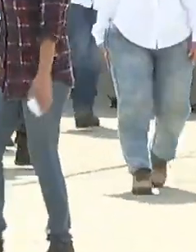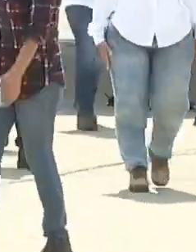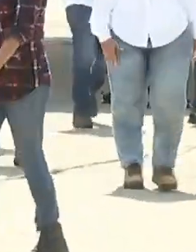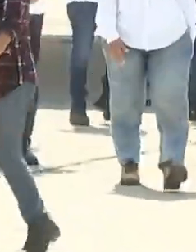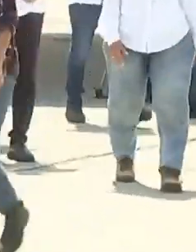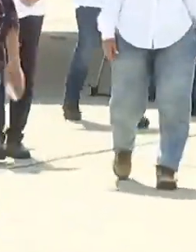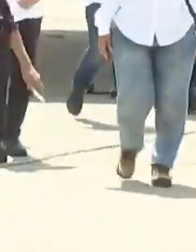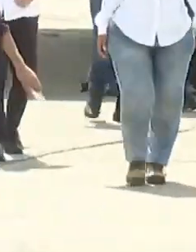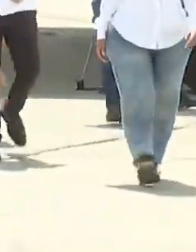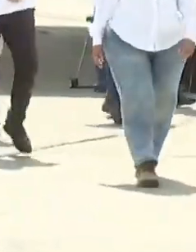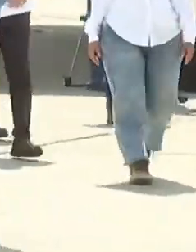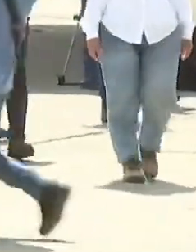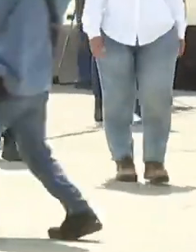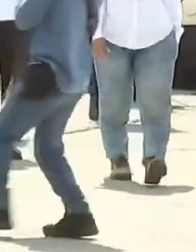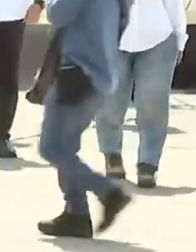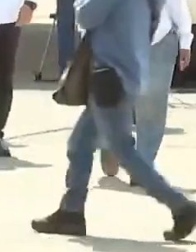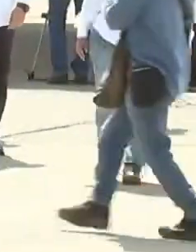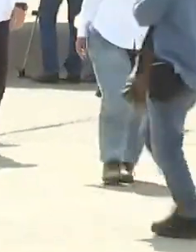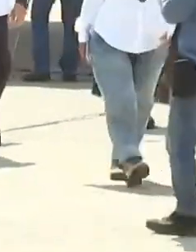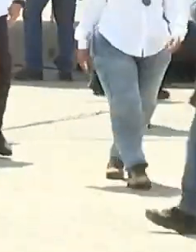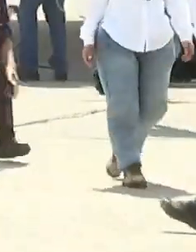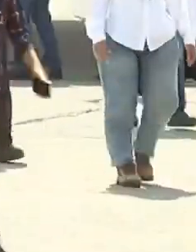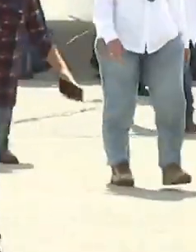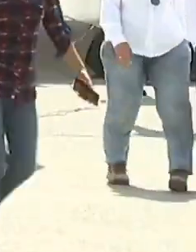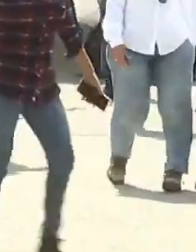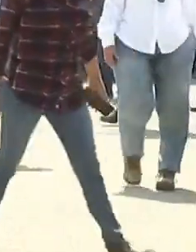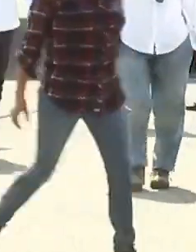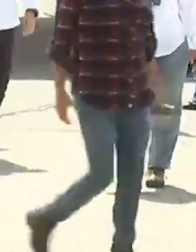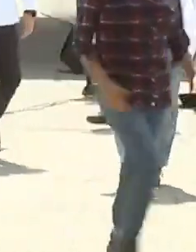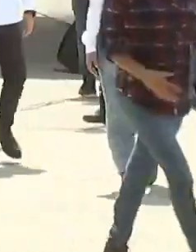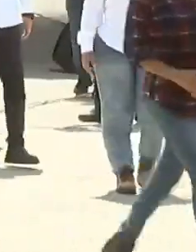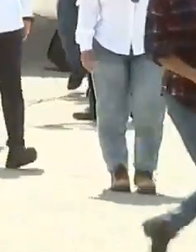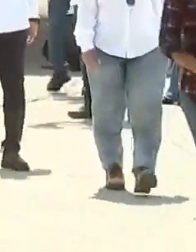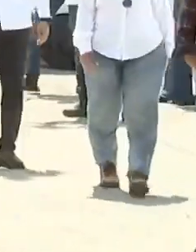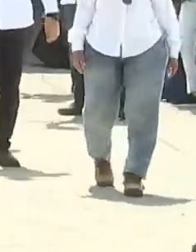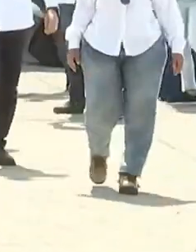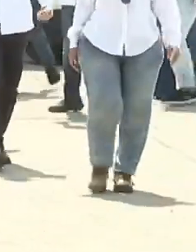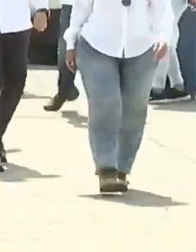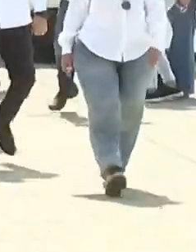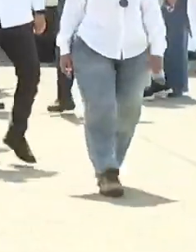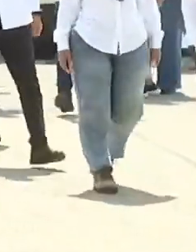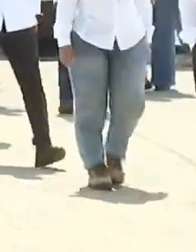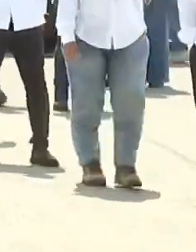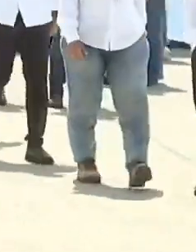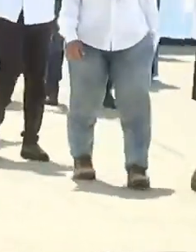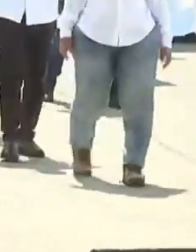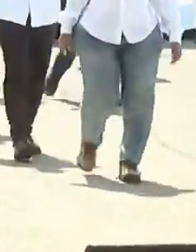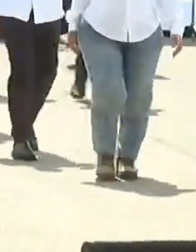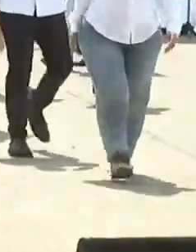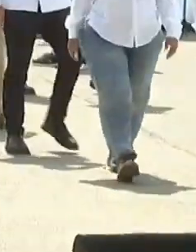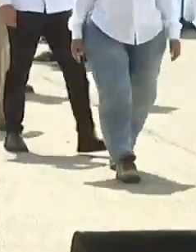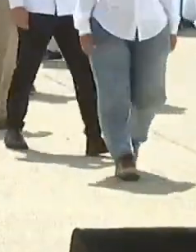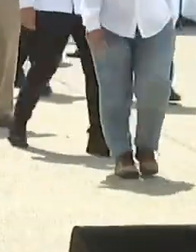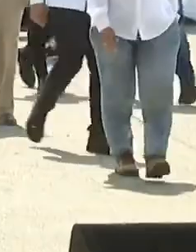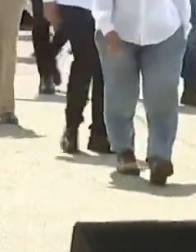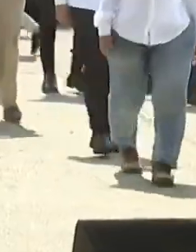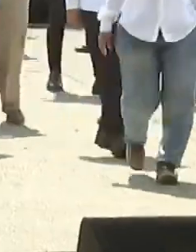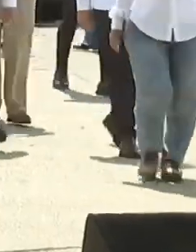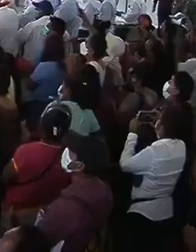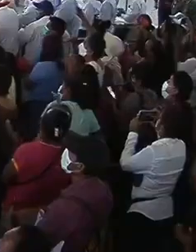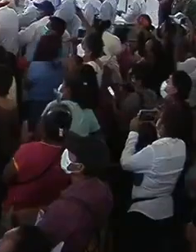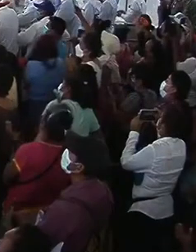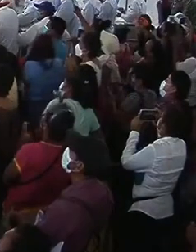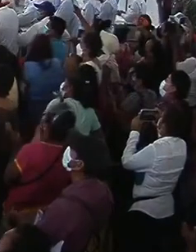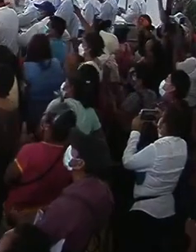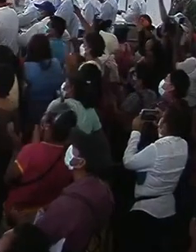Damos la bienvenida al presidente de los Estados Unidos Mexicanos, licenciado Andrés Manuel López Obrador, y autoridades que lo acompañan.